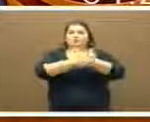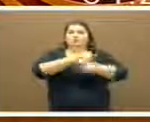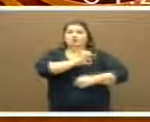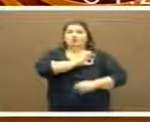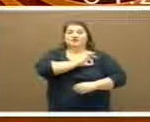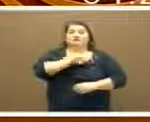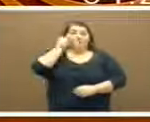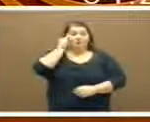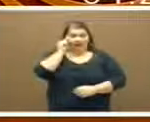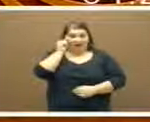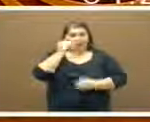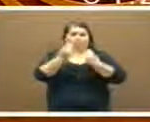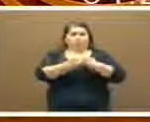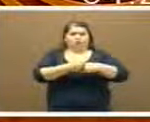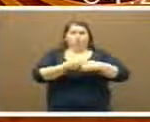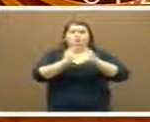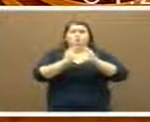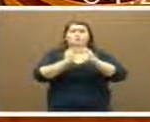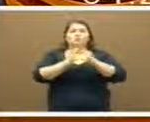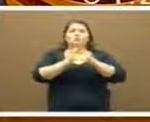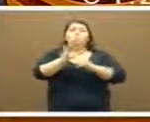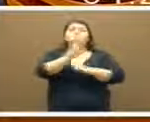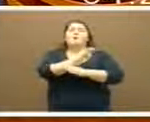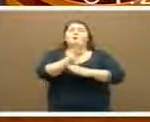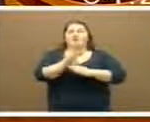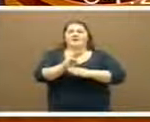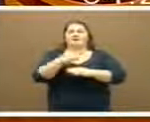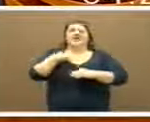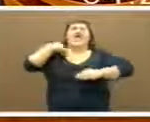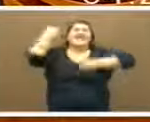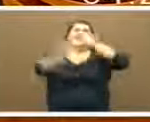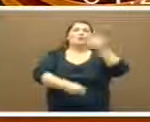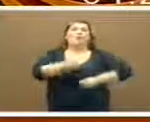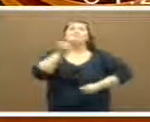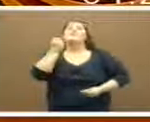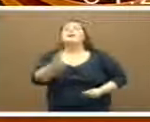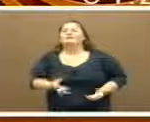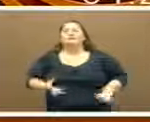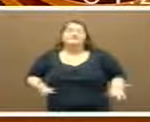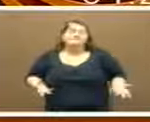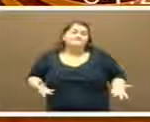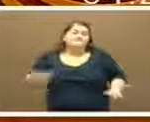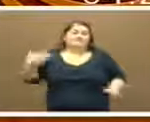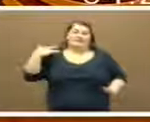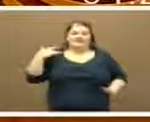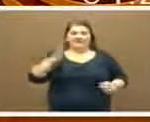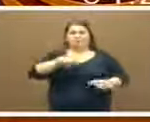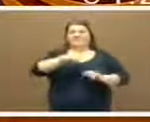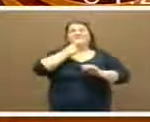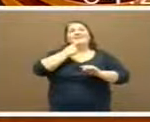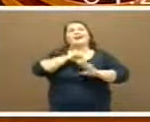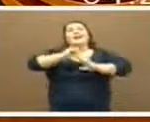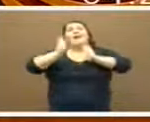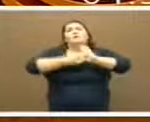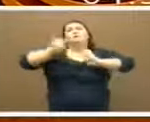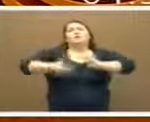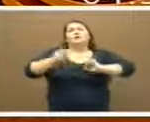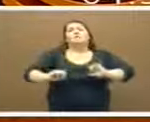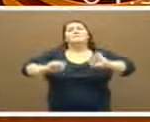el Gobierno del Partido Popular, habrá ejecutado. Por lo tanto, lo que siempre se ha dicho, el tópico de que esta es la ley más importante